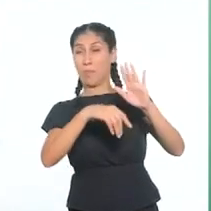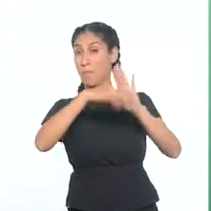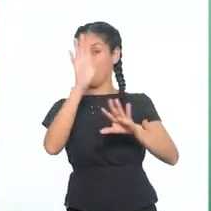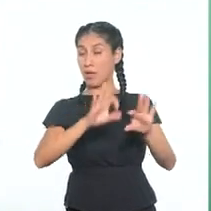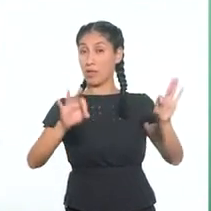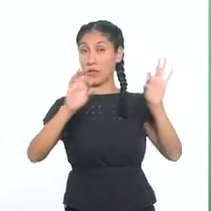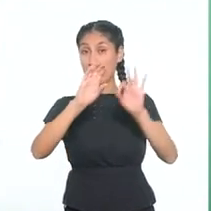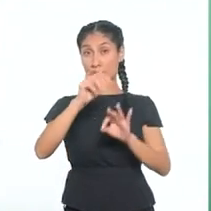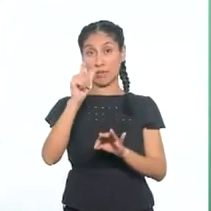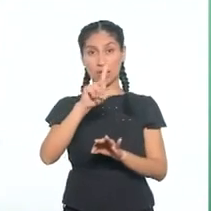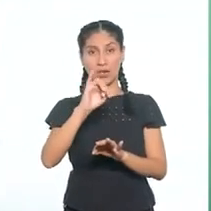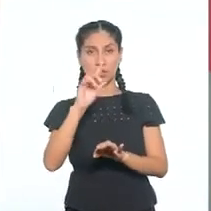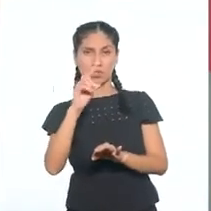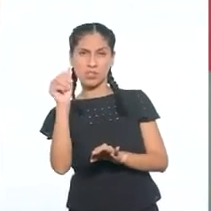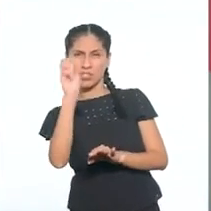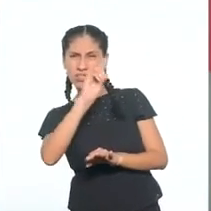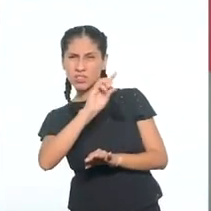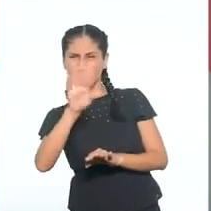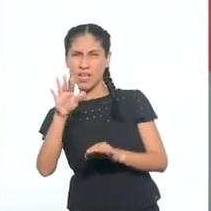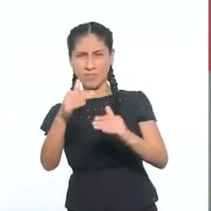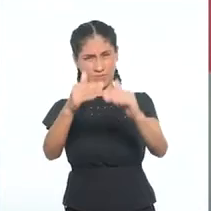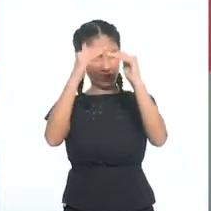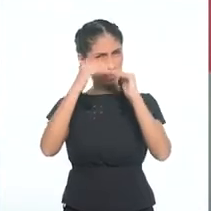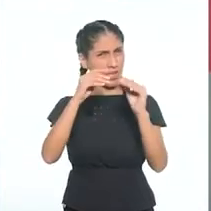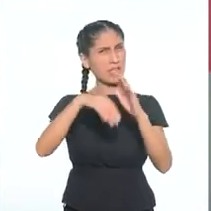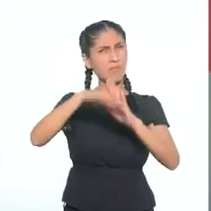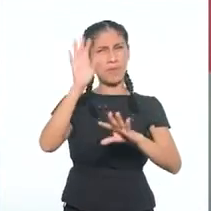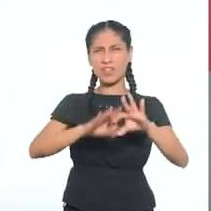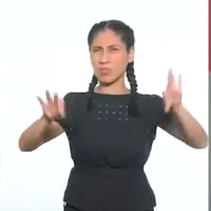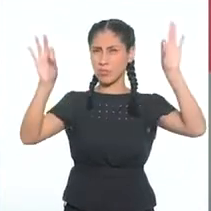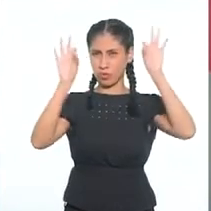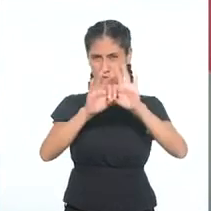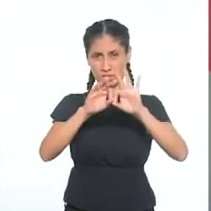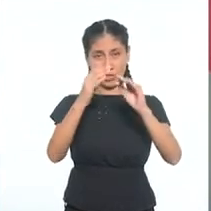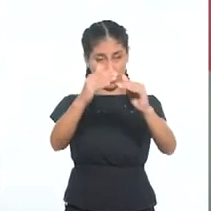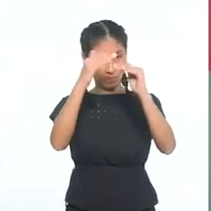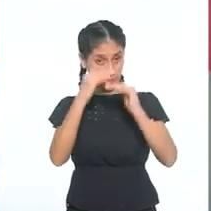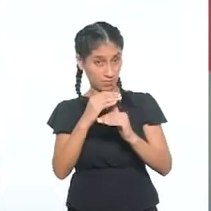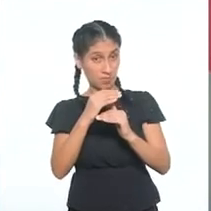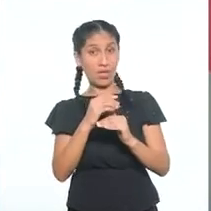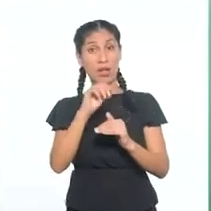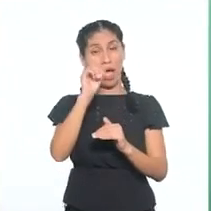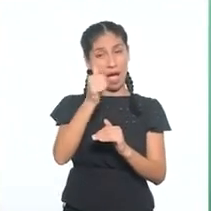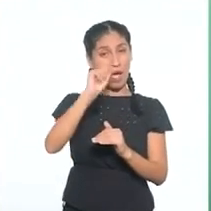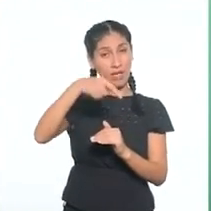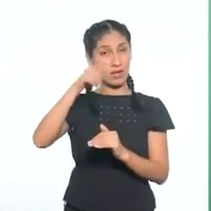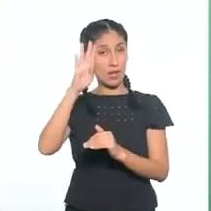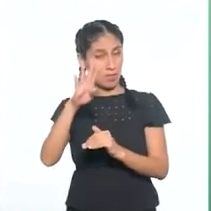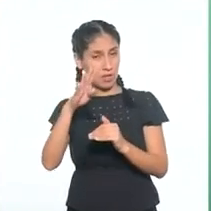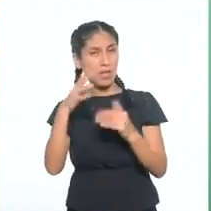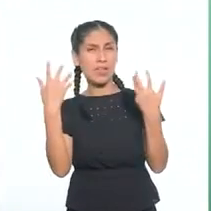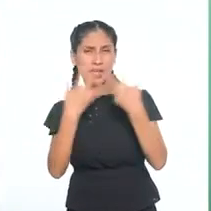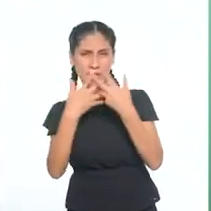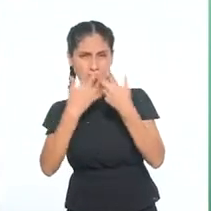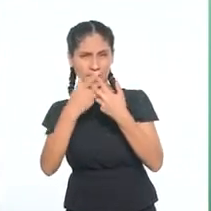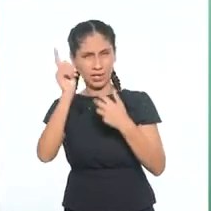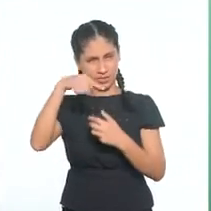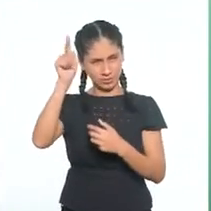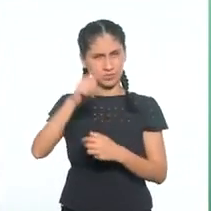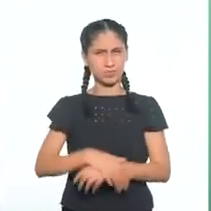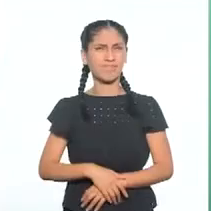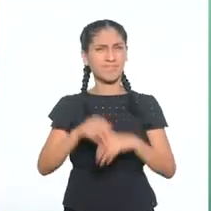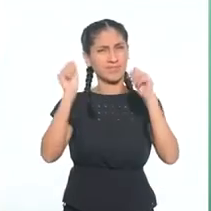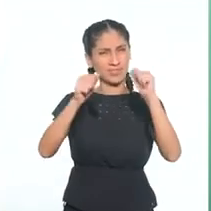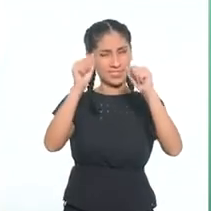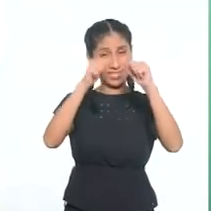más importante que la cantidad de la clave son correctas la ley o sea la